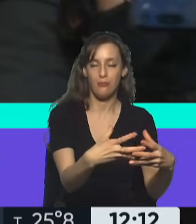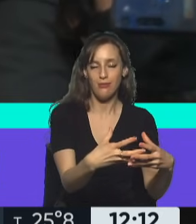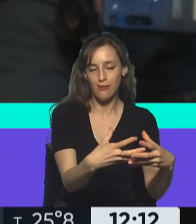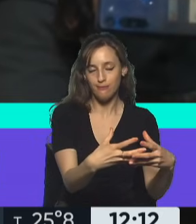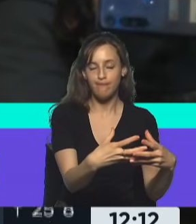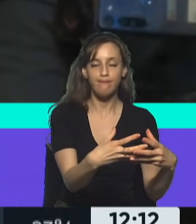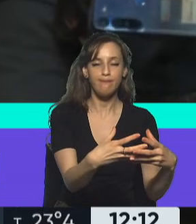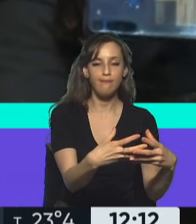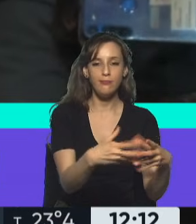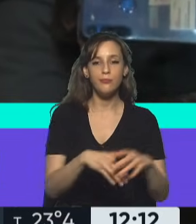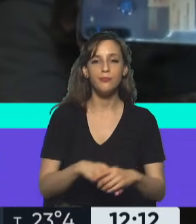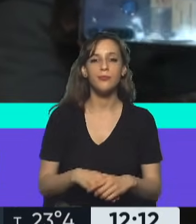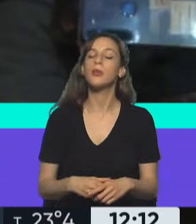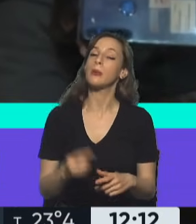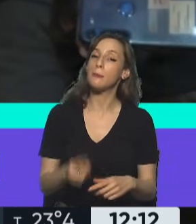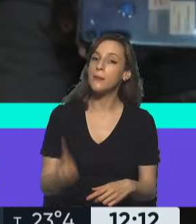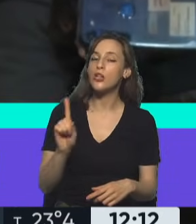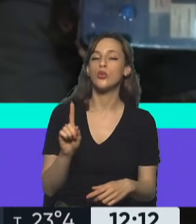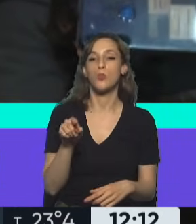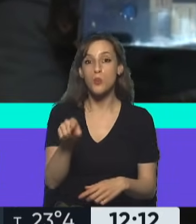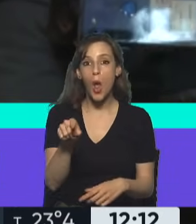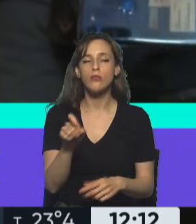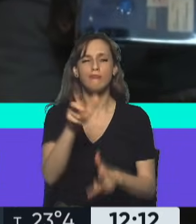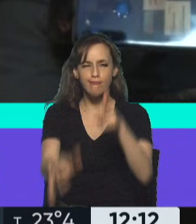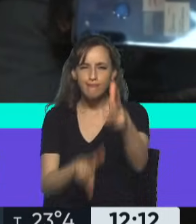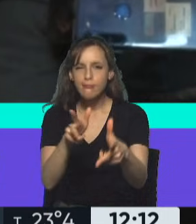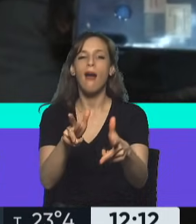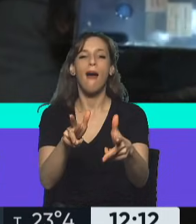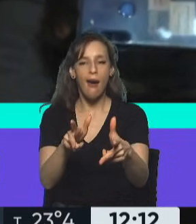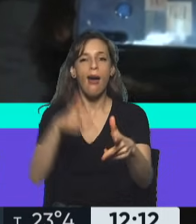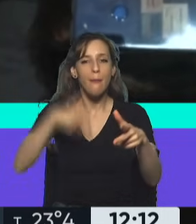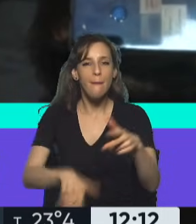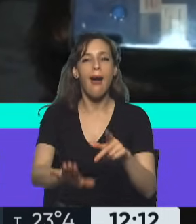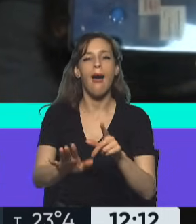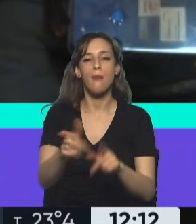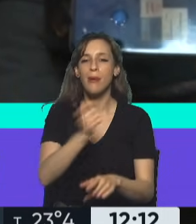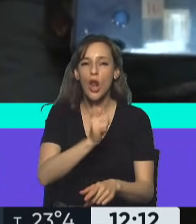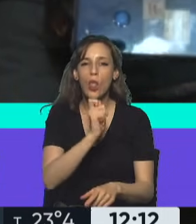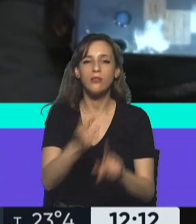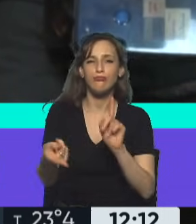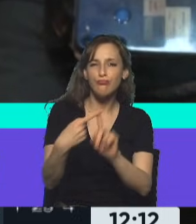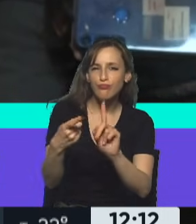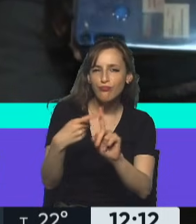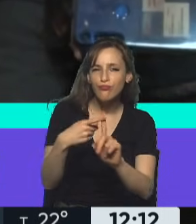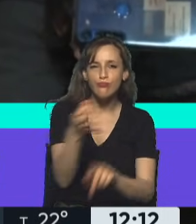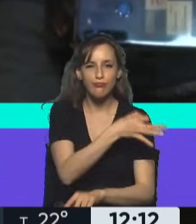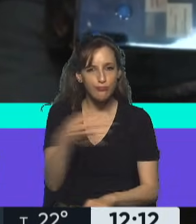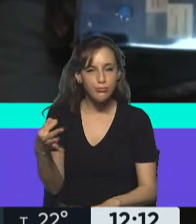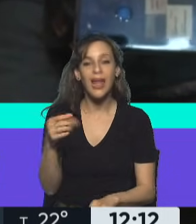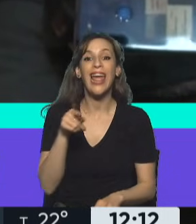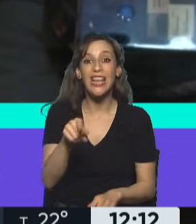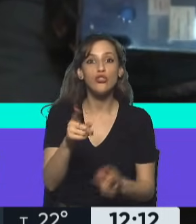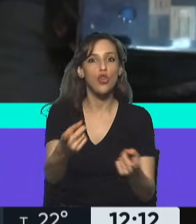Pero pones en evidencia que vas a tener contacto con los periodistas permanente. Y eso es lo que necesita esta sala,